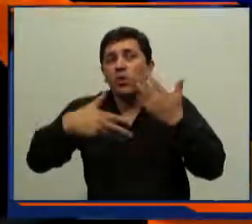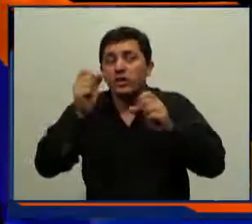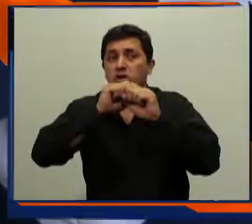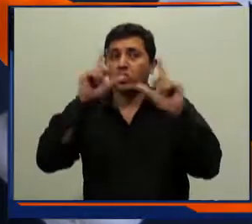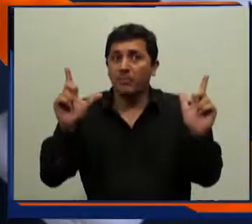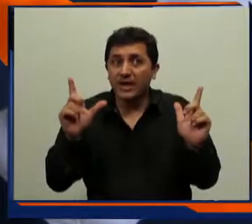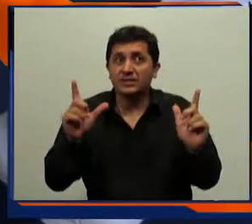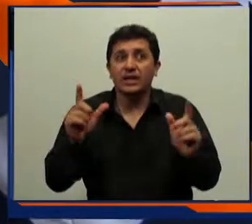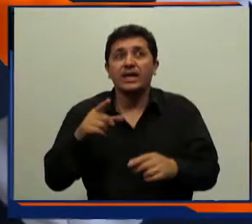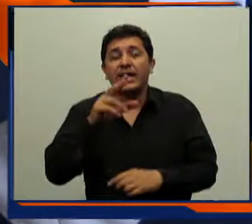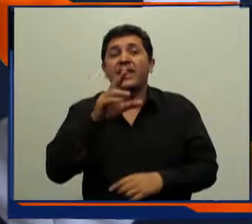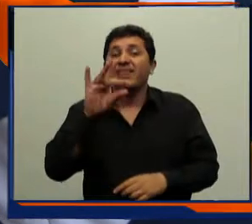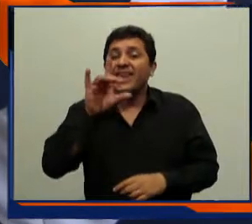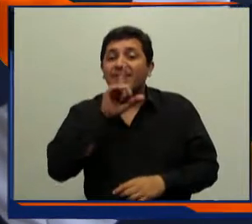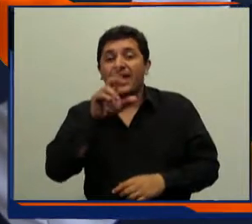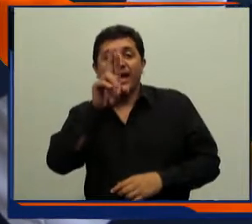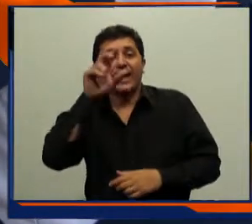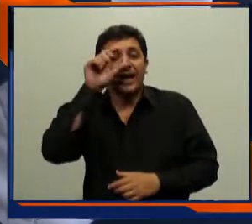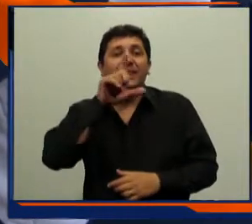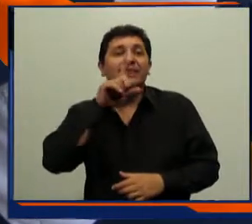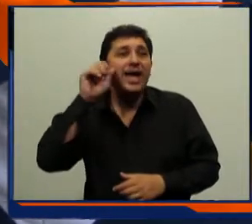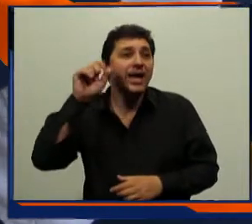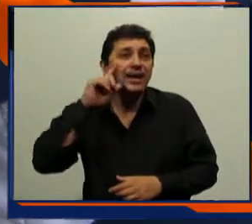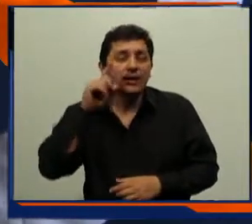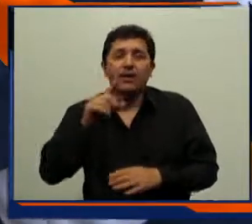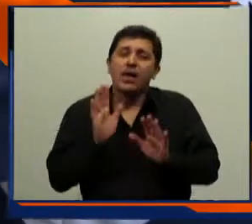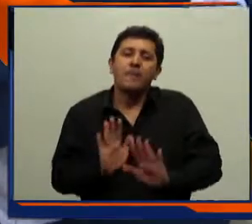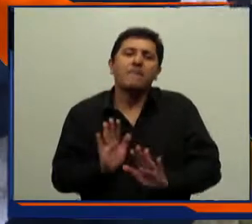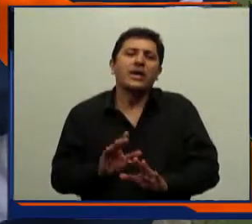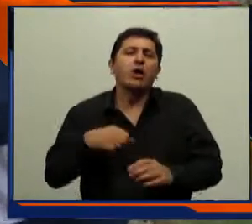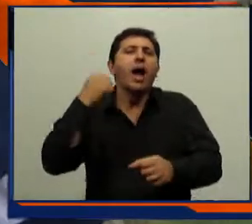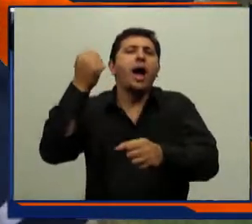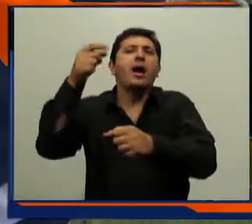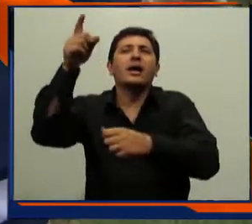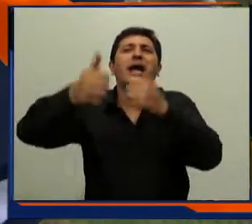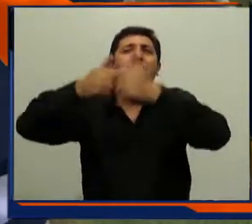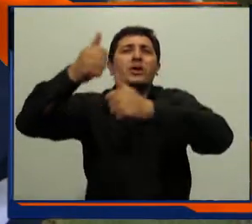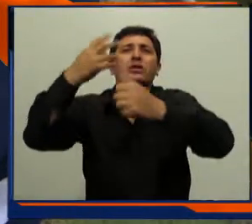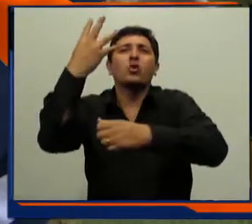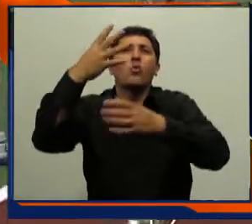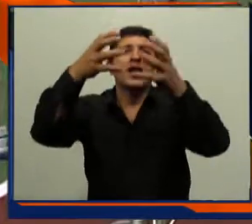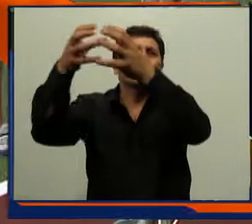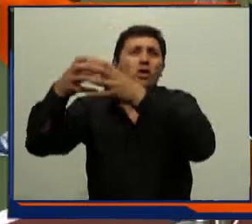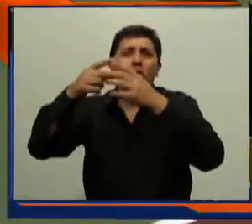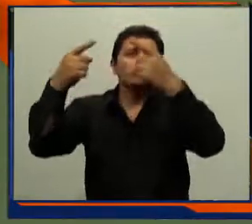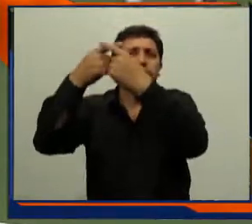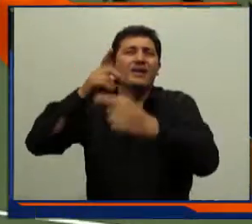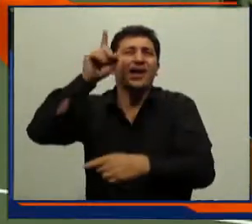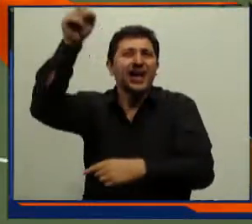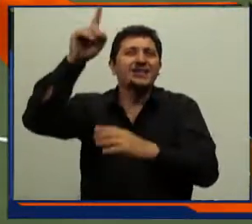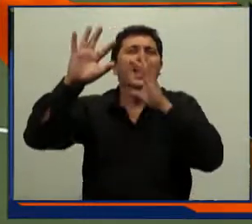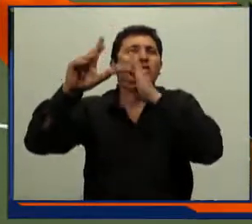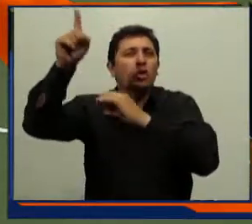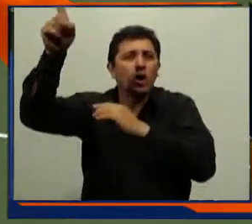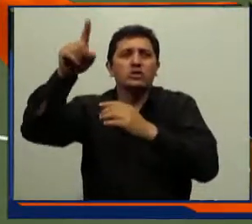cuenta que Arretegui esperó hasta este cuatro naciones que disputaron allá en Escocia para dar